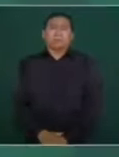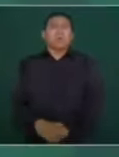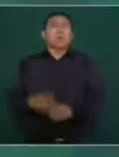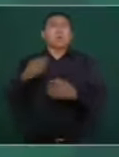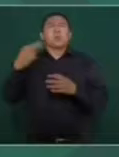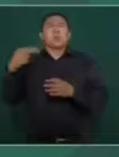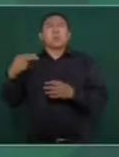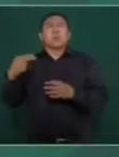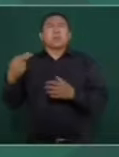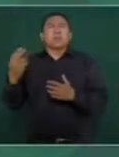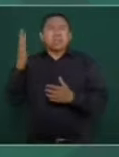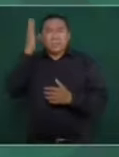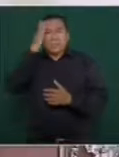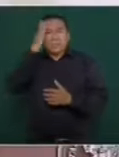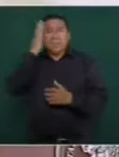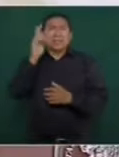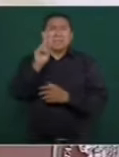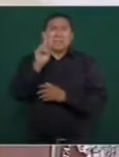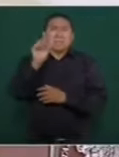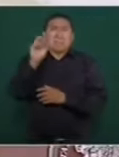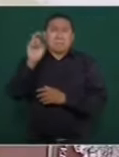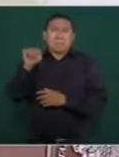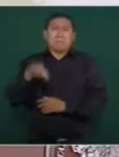¿Cómo se llama el dirigente del PAN?